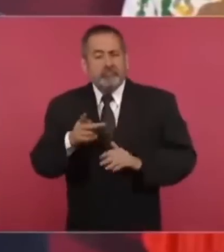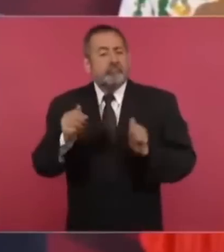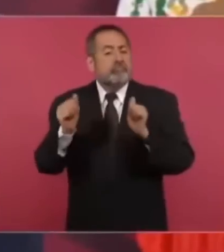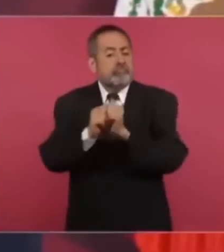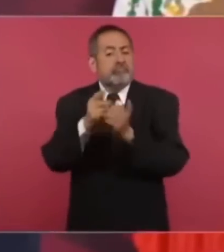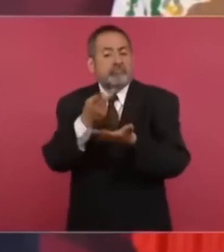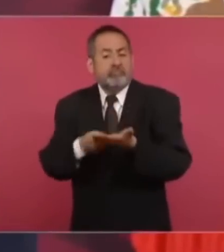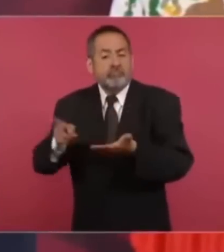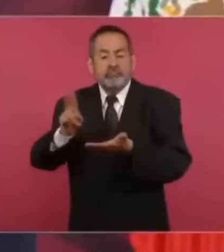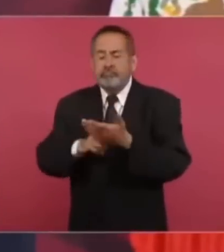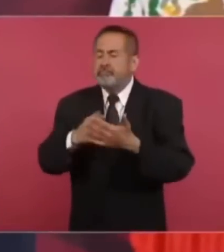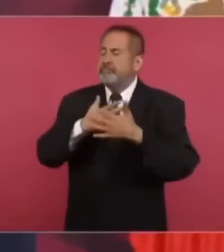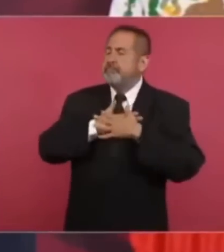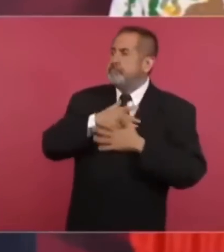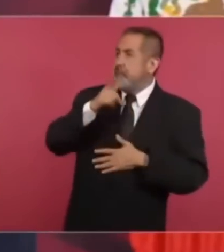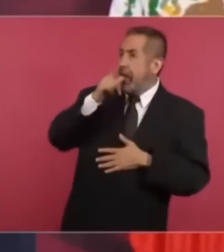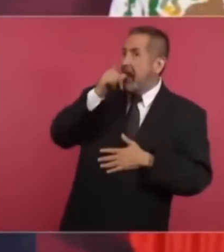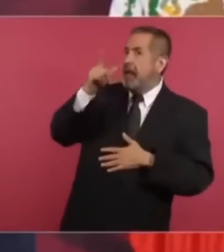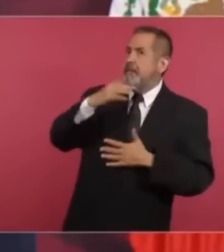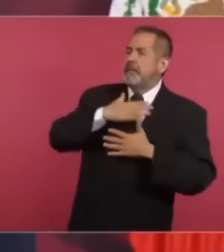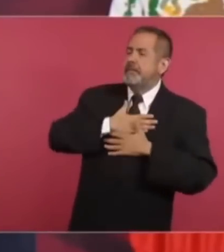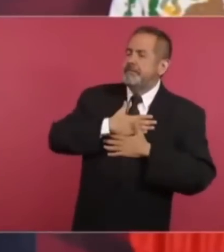alma.